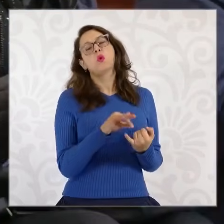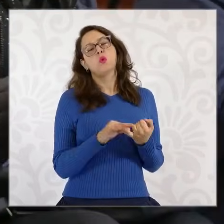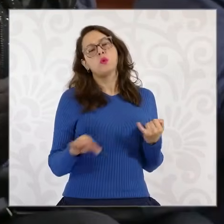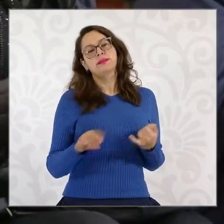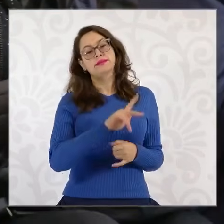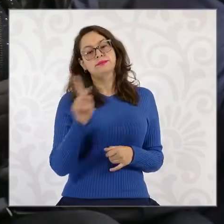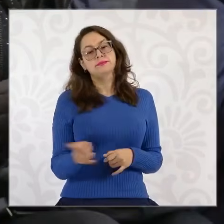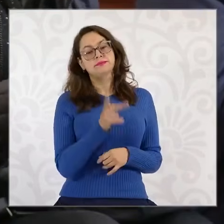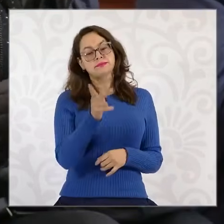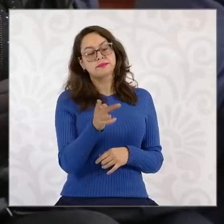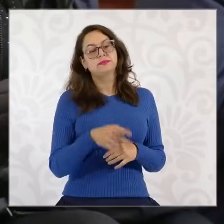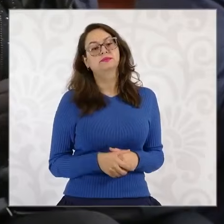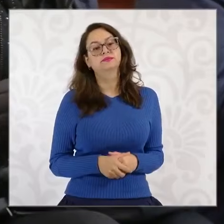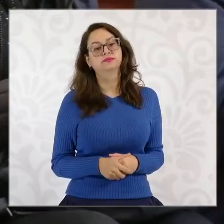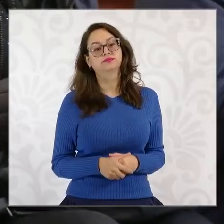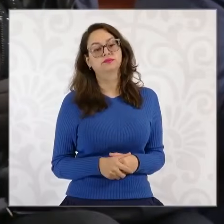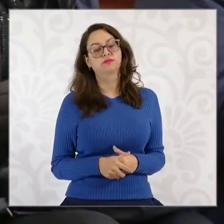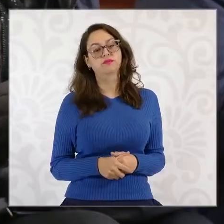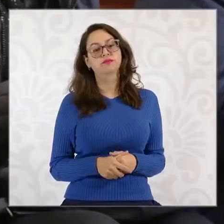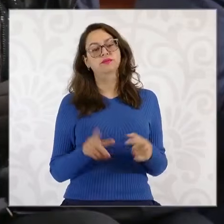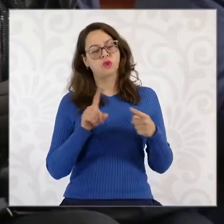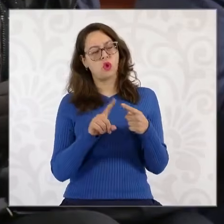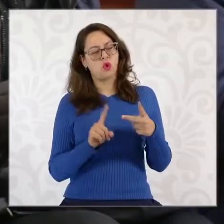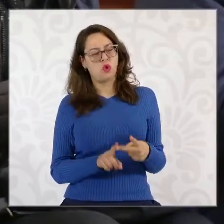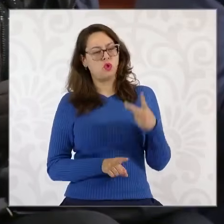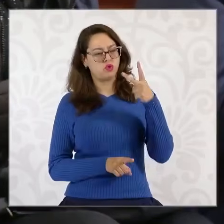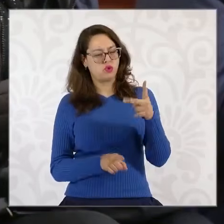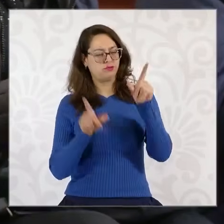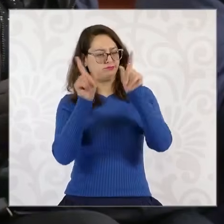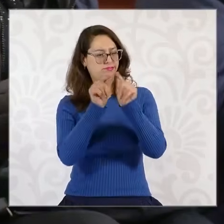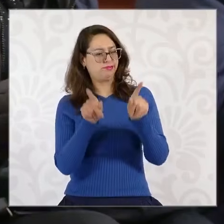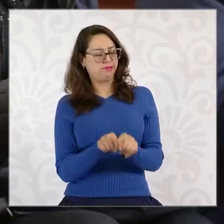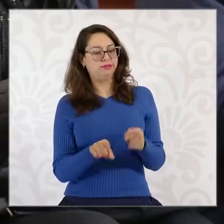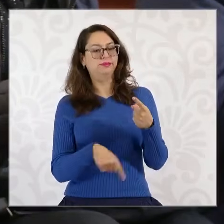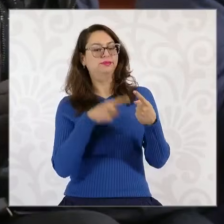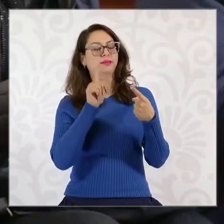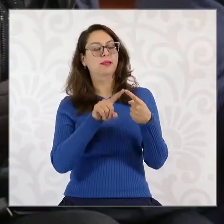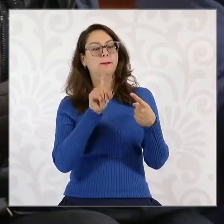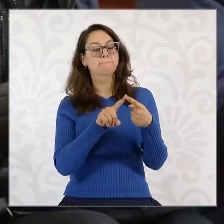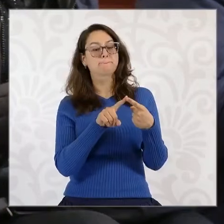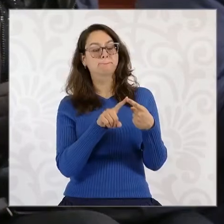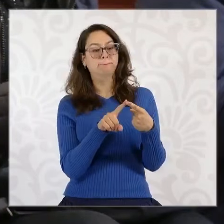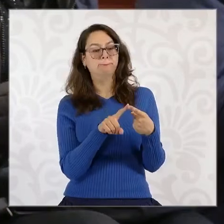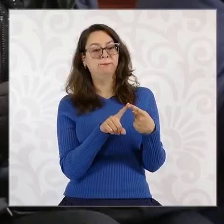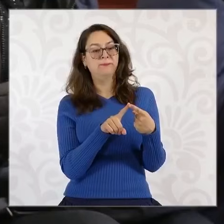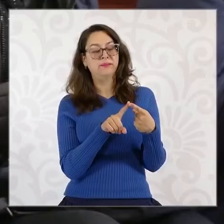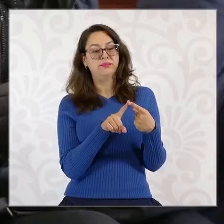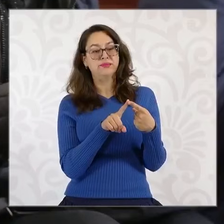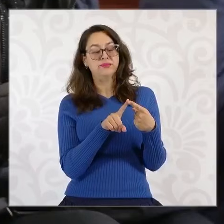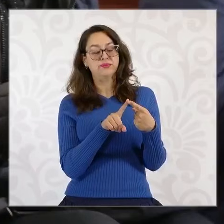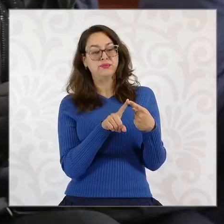mañana, preguntarle solamente dos cosas muy breves. La primera sería si han contemplado